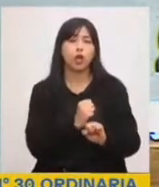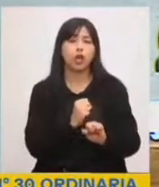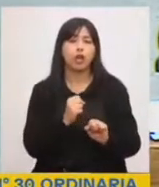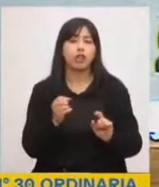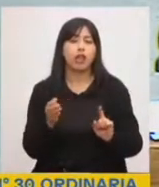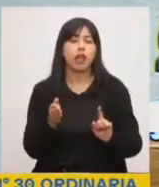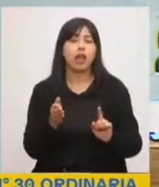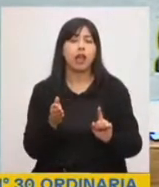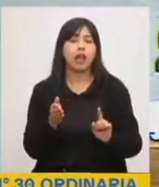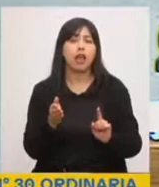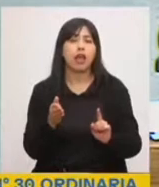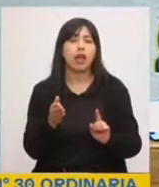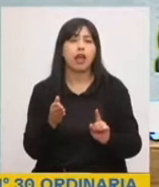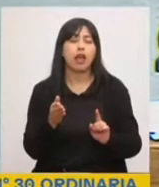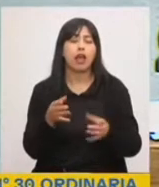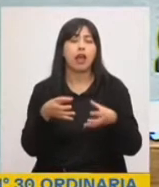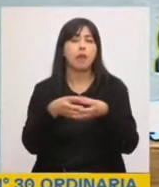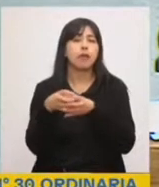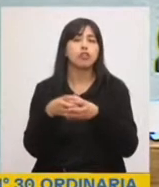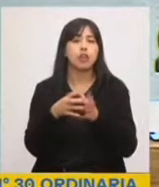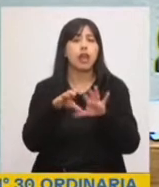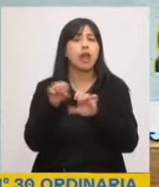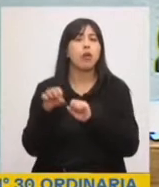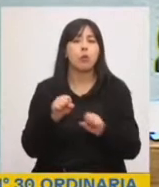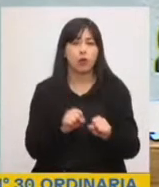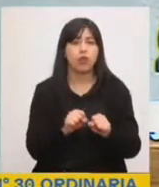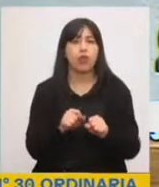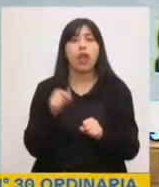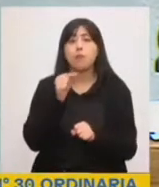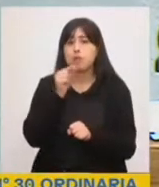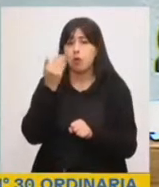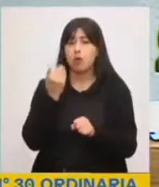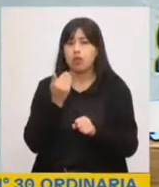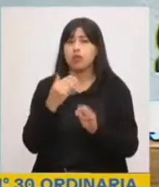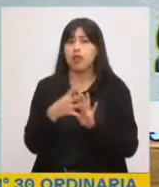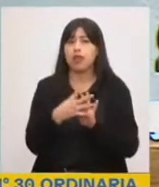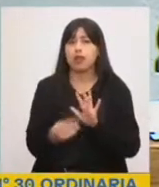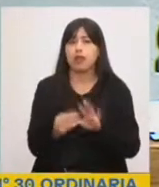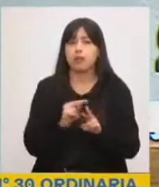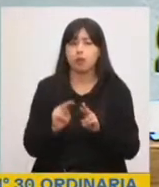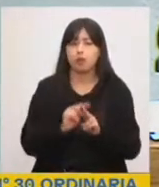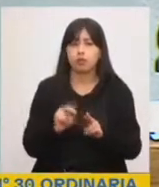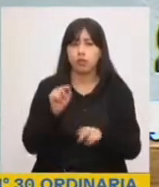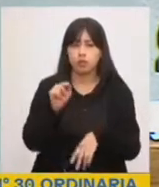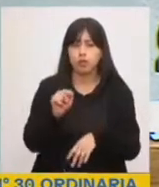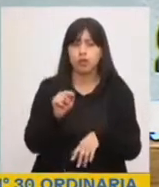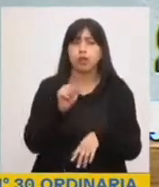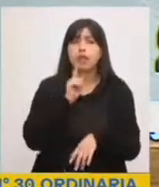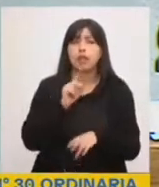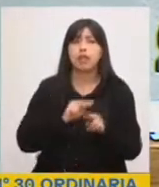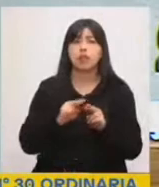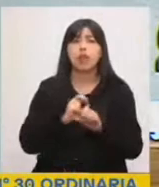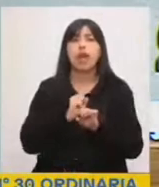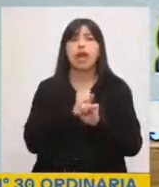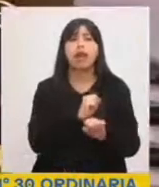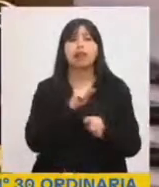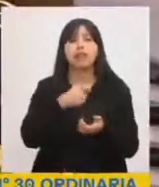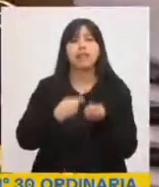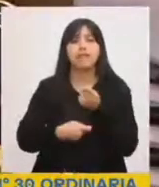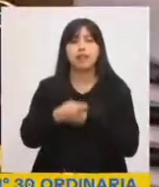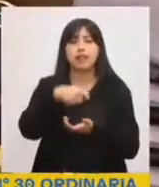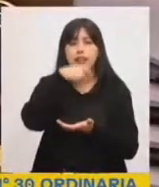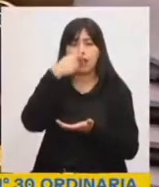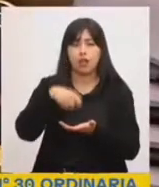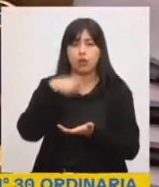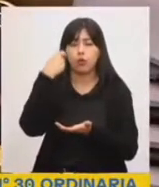es la desarticulación de una peligrosa banda de narcocrimen organizada. Esta operación, llevada a cabo por la Brigada Antinarcóticos de la PDI,